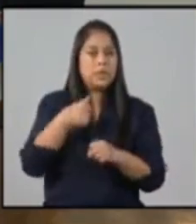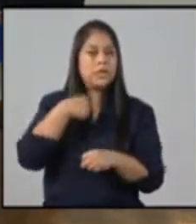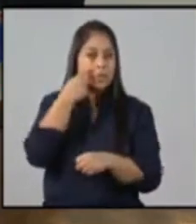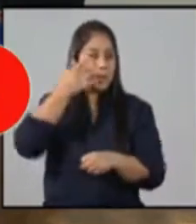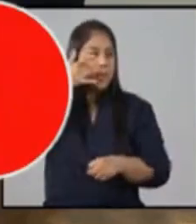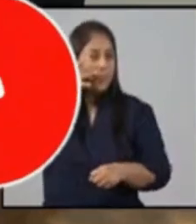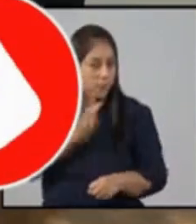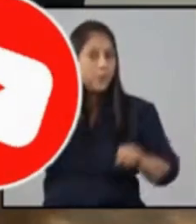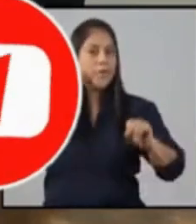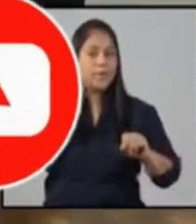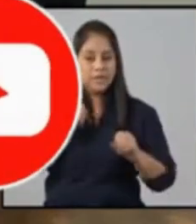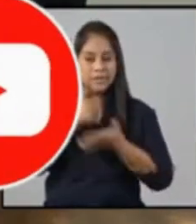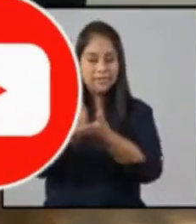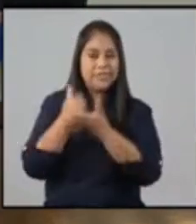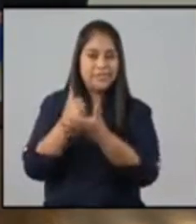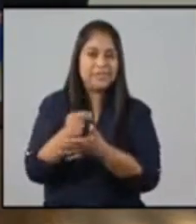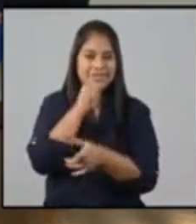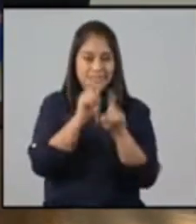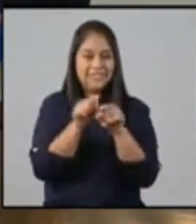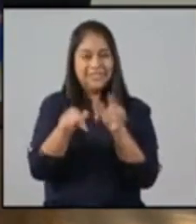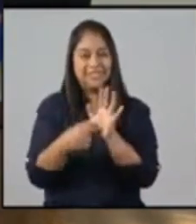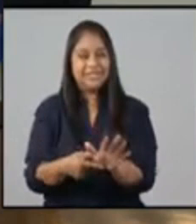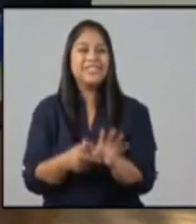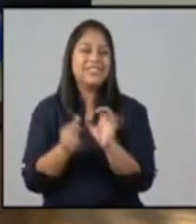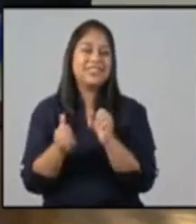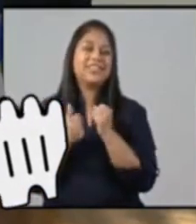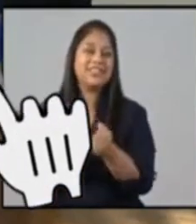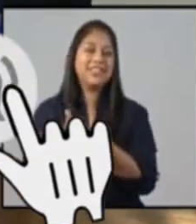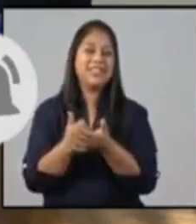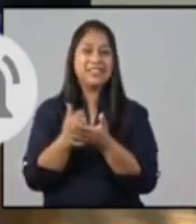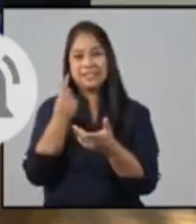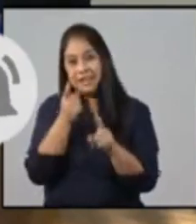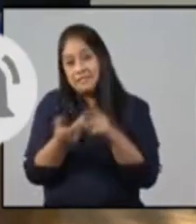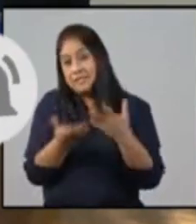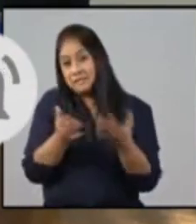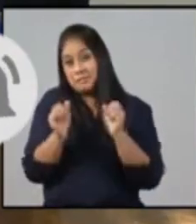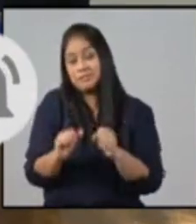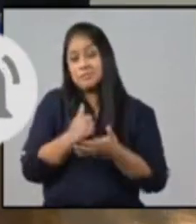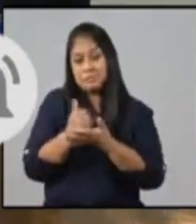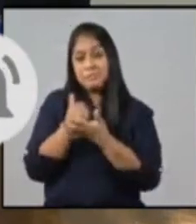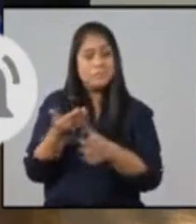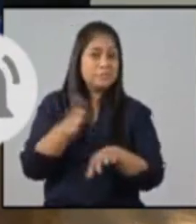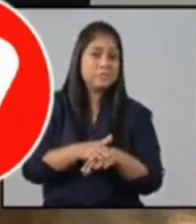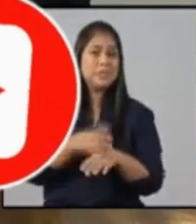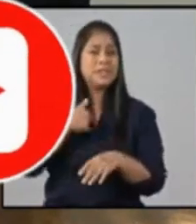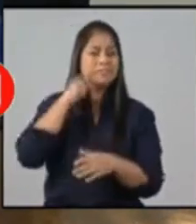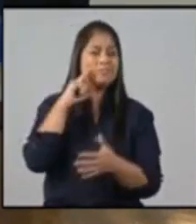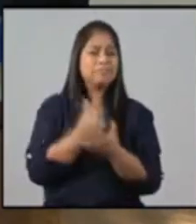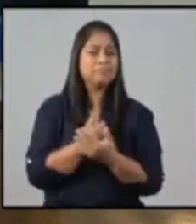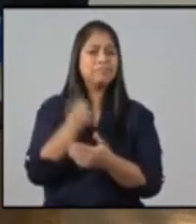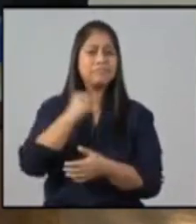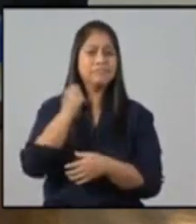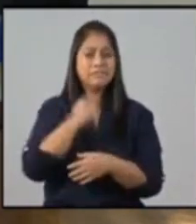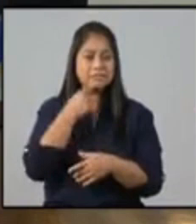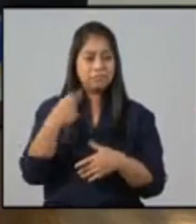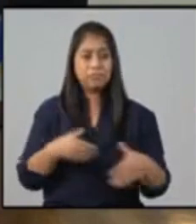echar una manita, a ver si se puede, a ver si se puede conseguir algo más. Yo creo que sí, que el camino